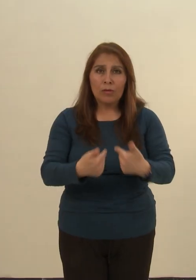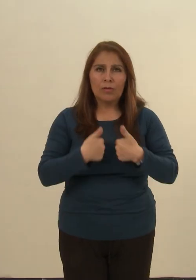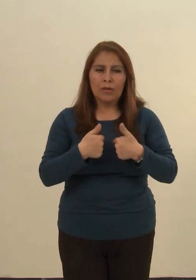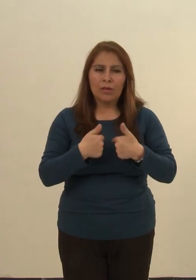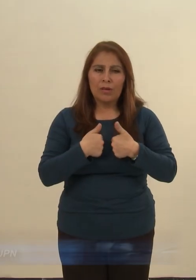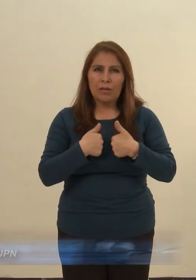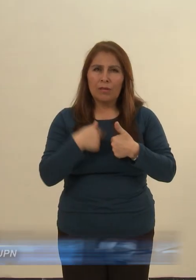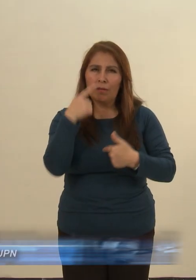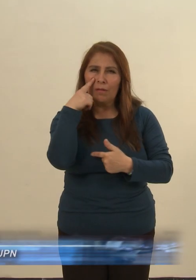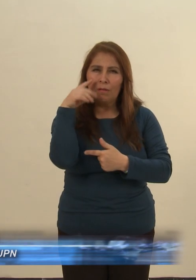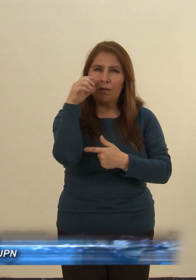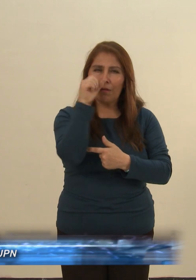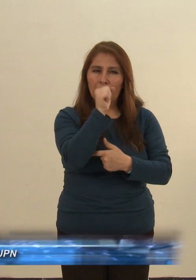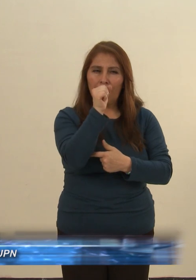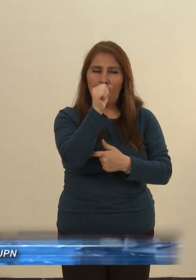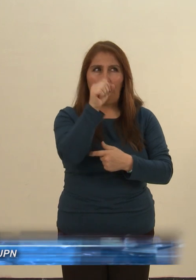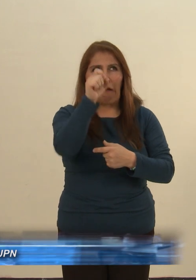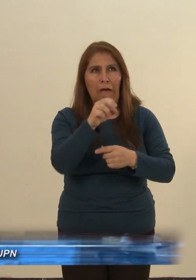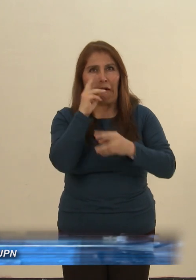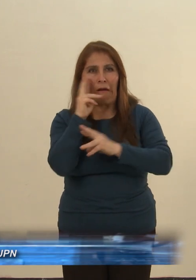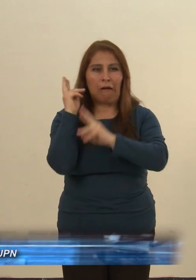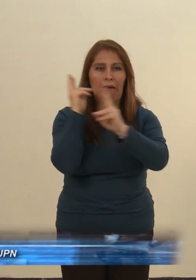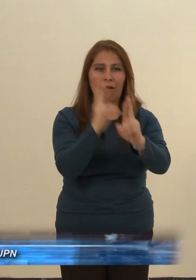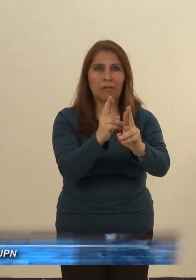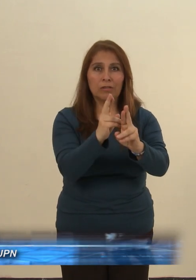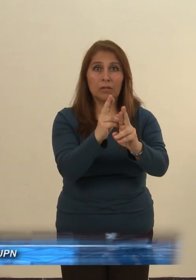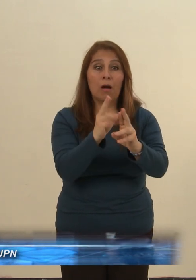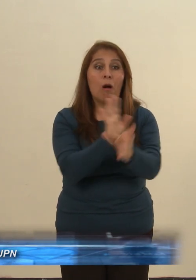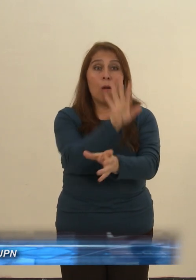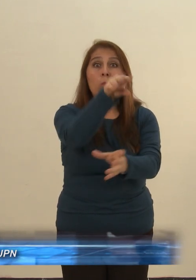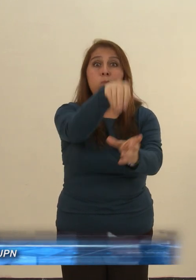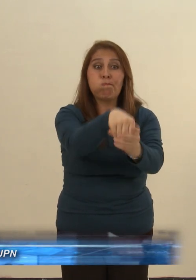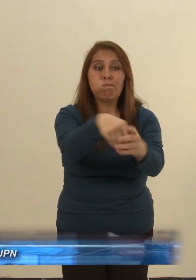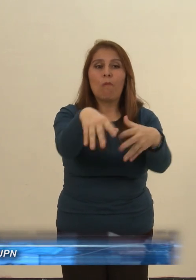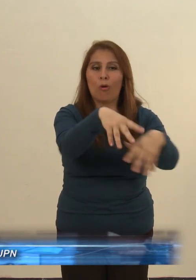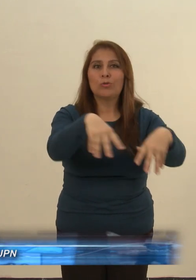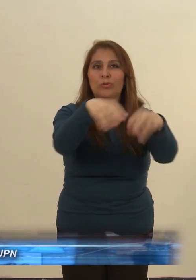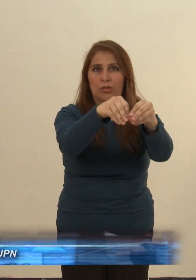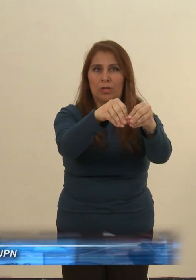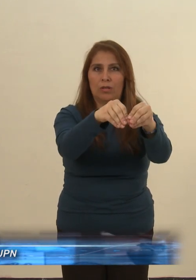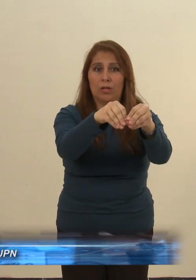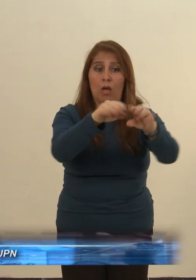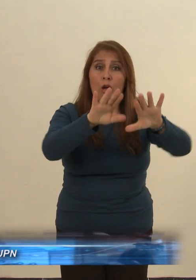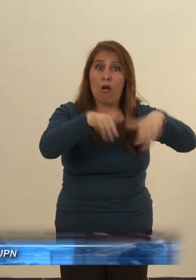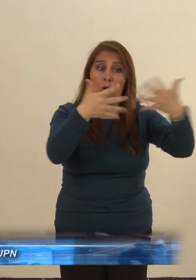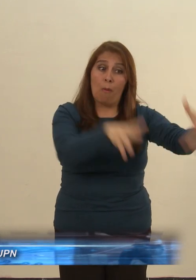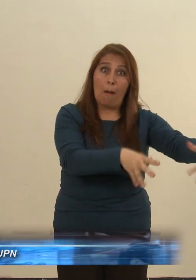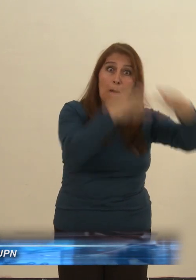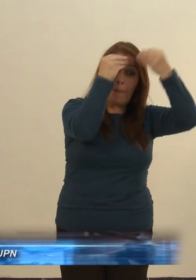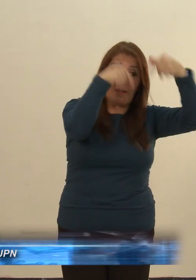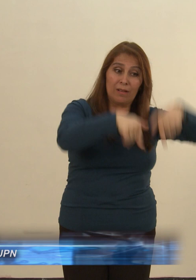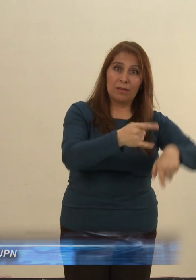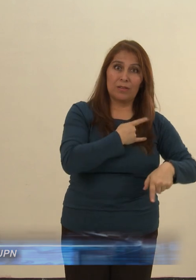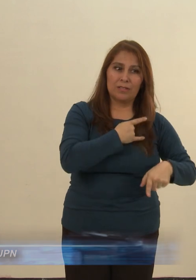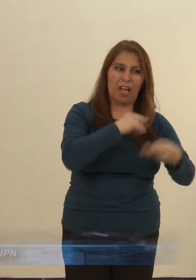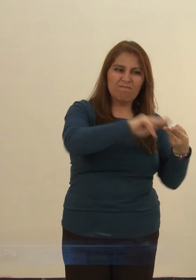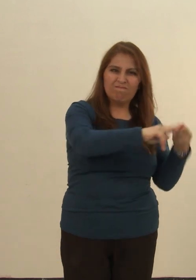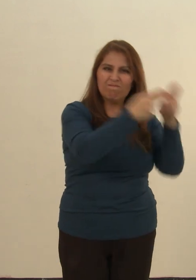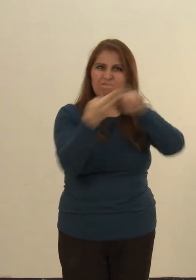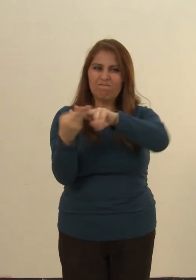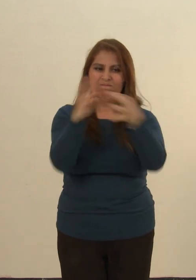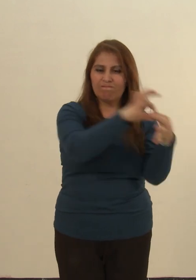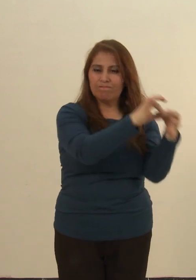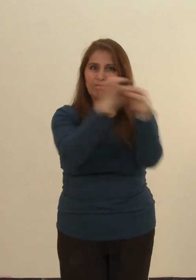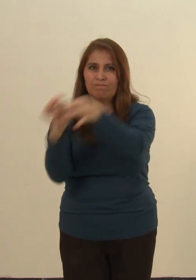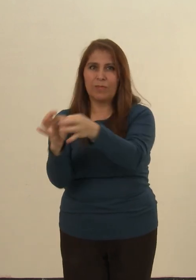Me ha hecho reconocer como una persona que hace parte de una sociedad y cómo puedo entrelazar lo que aprendo en la